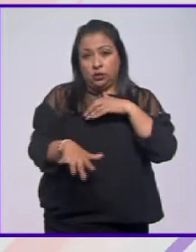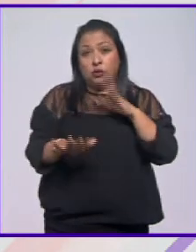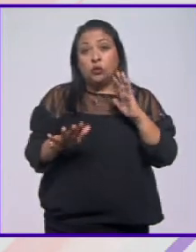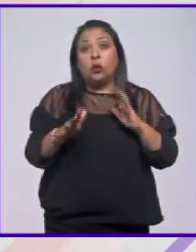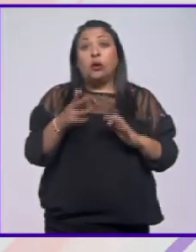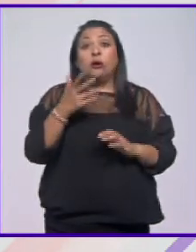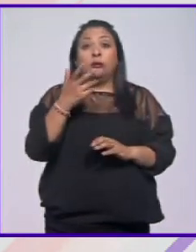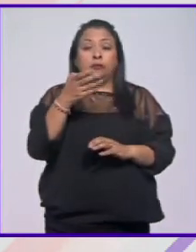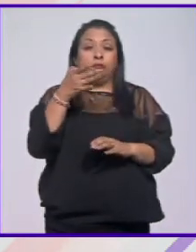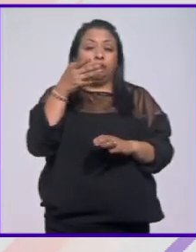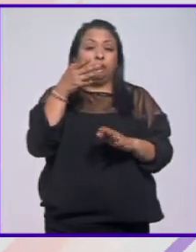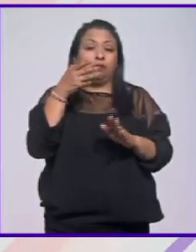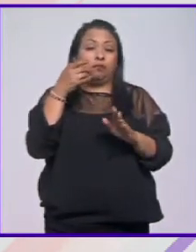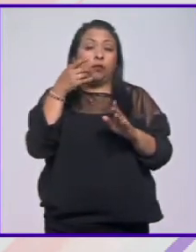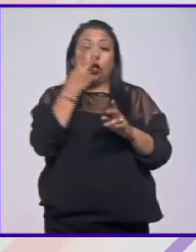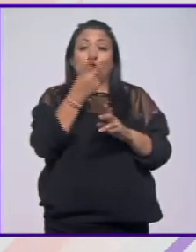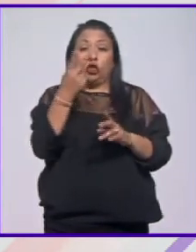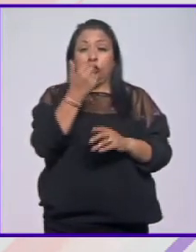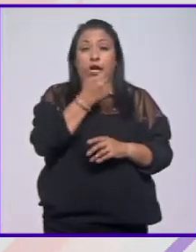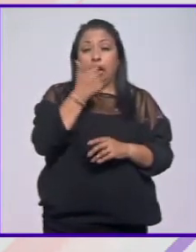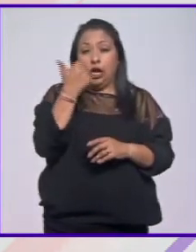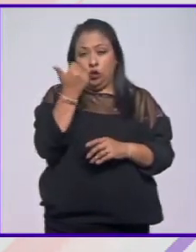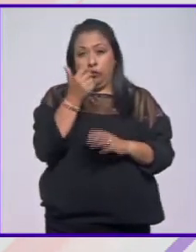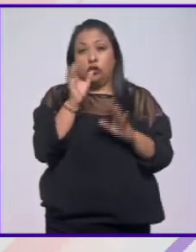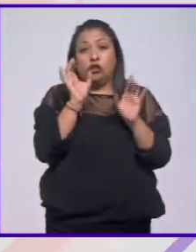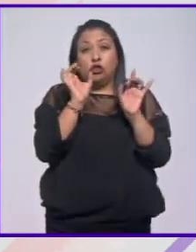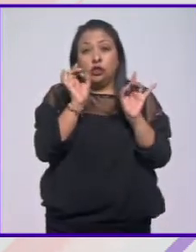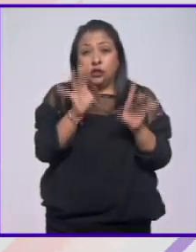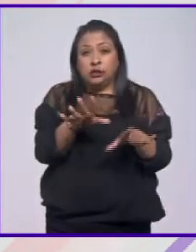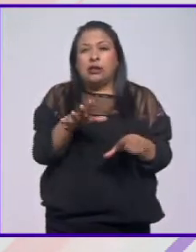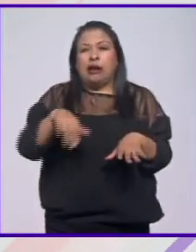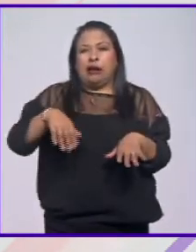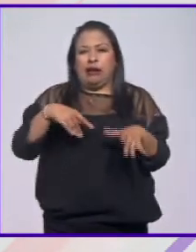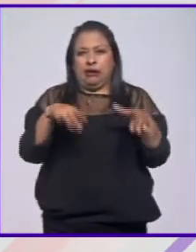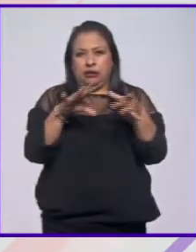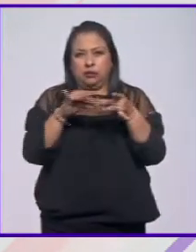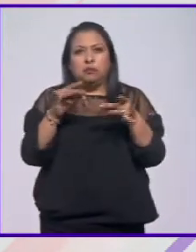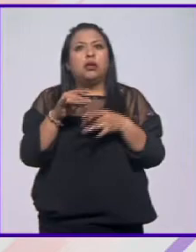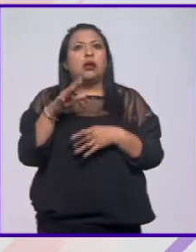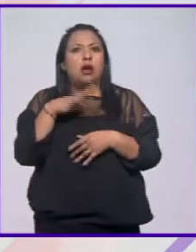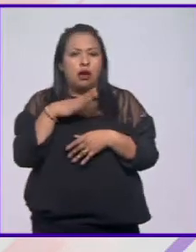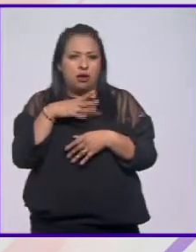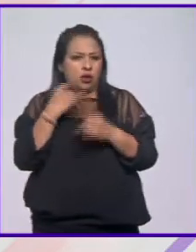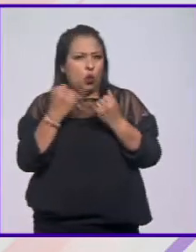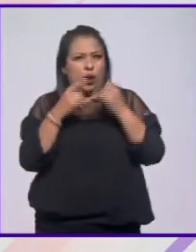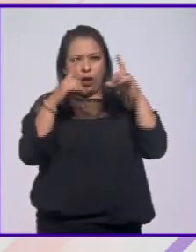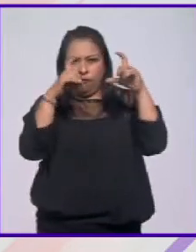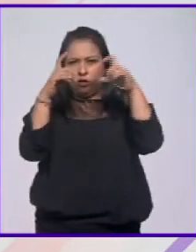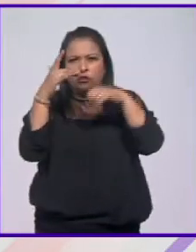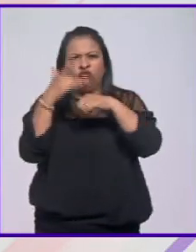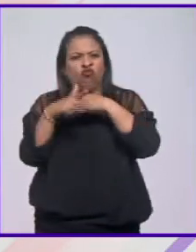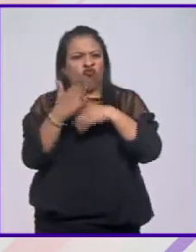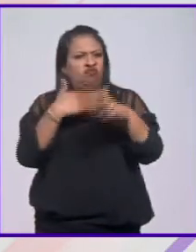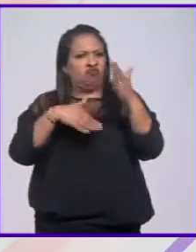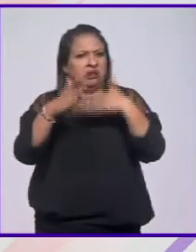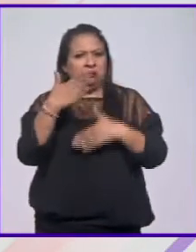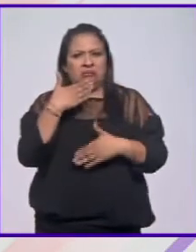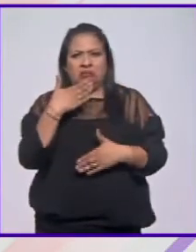muy fecundo. Todos estos alumnos de los que ya hice mención han abordado el desnudo con enorme